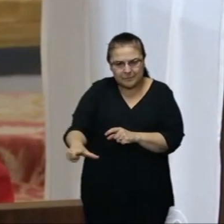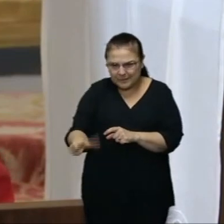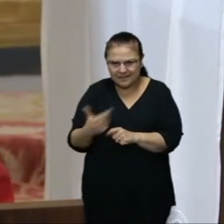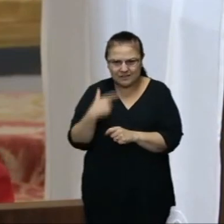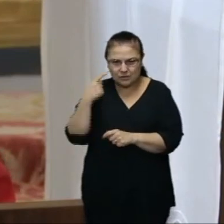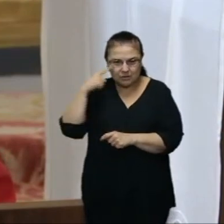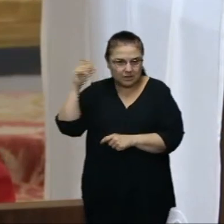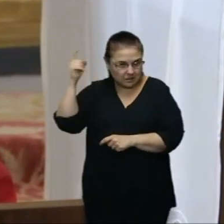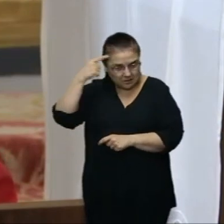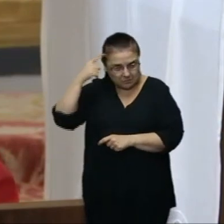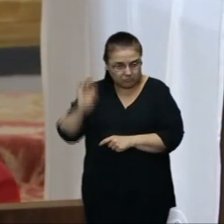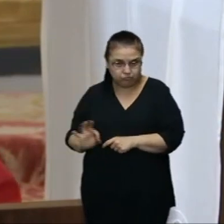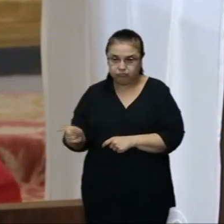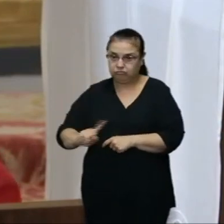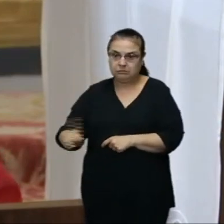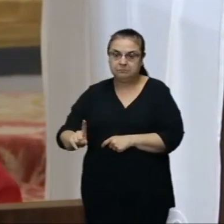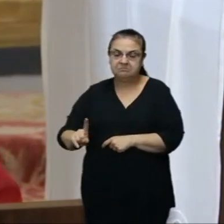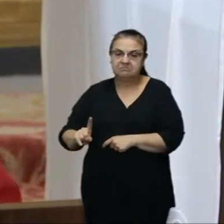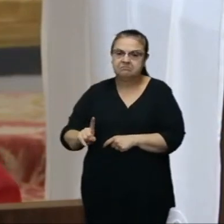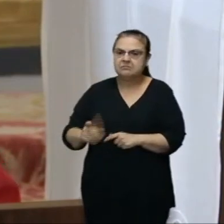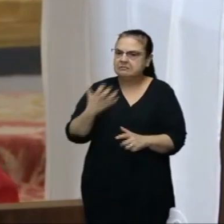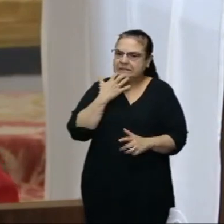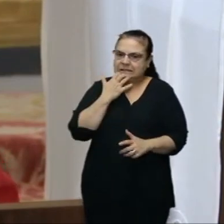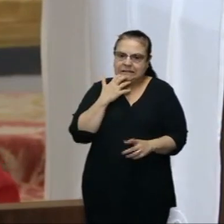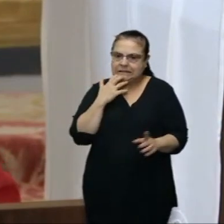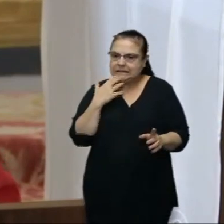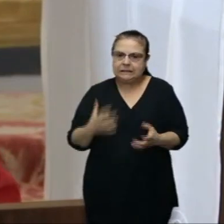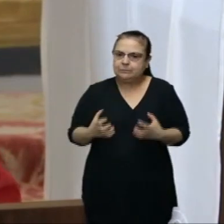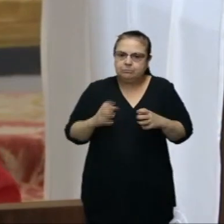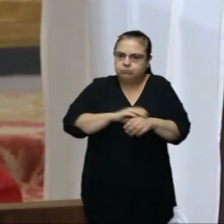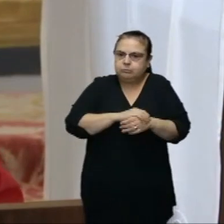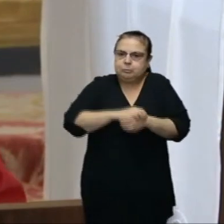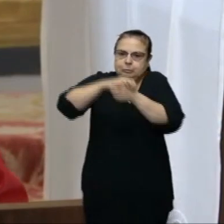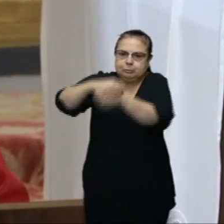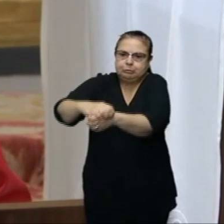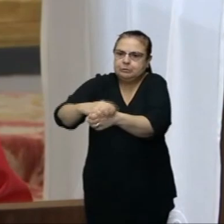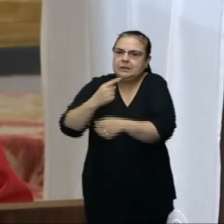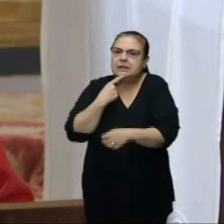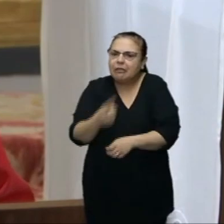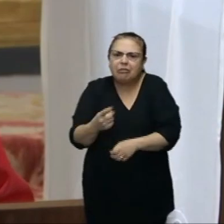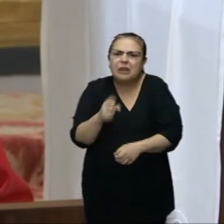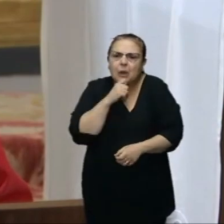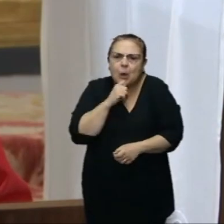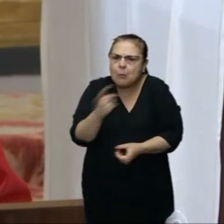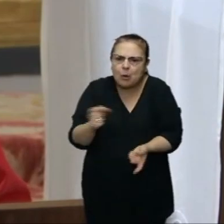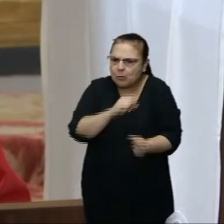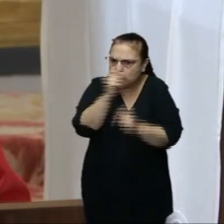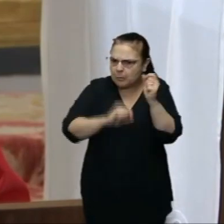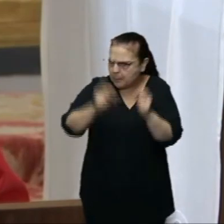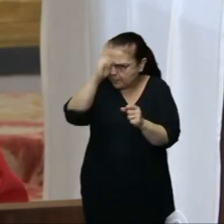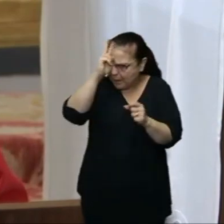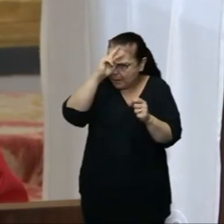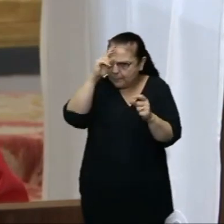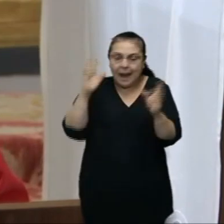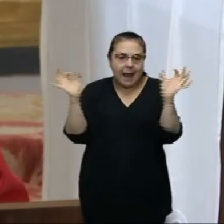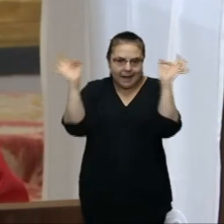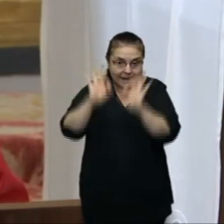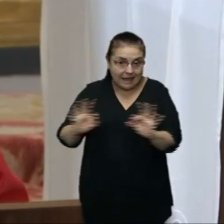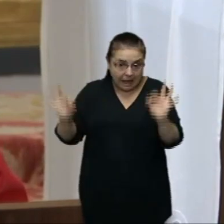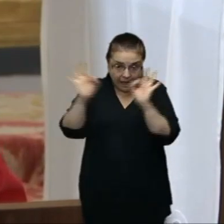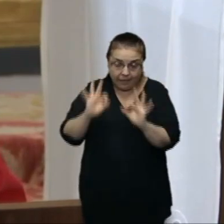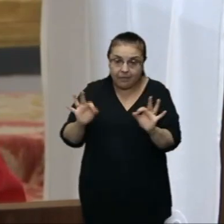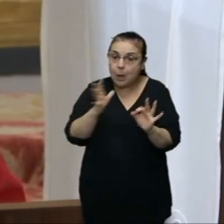os entreguen, no os preocupéis de lo que vais a decir o de cómo lo diréis. En aquel momento se